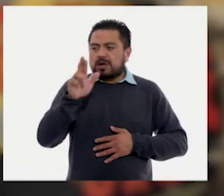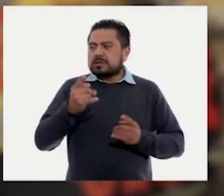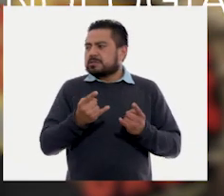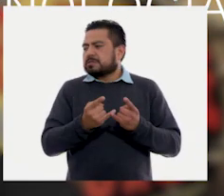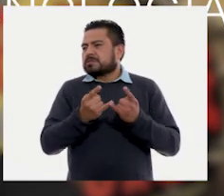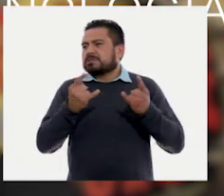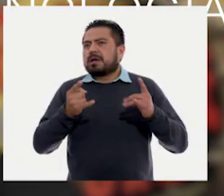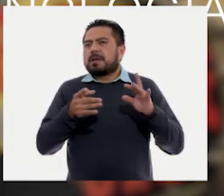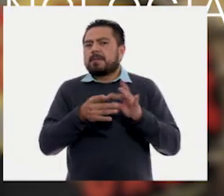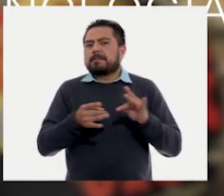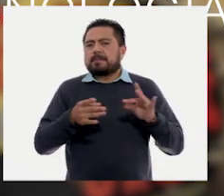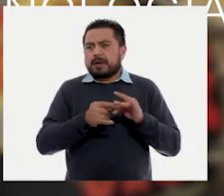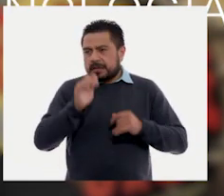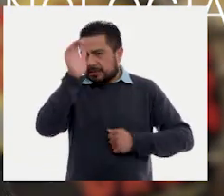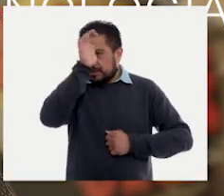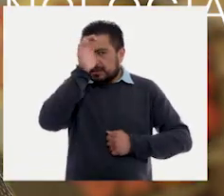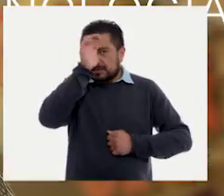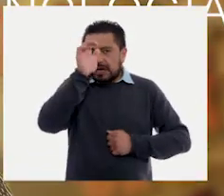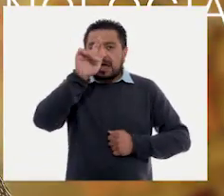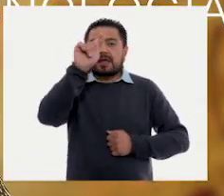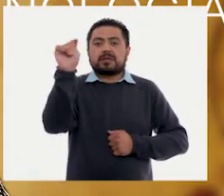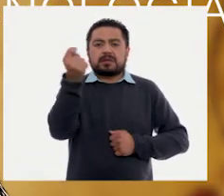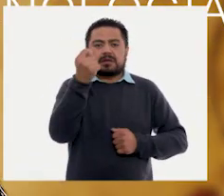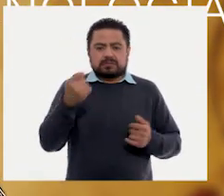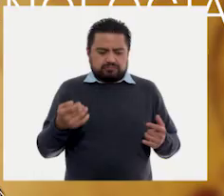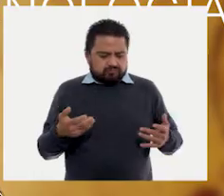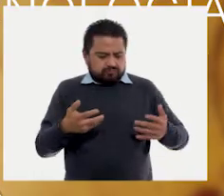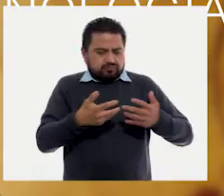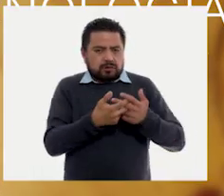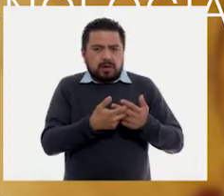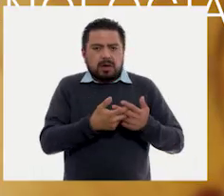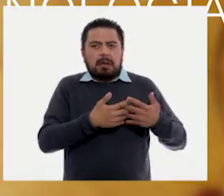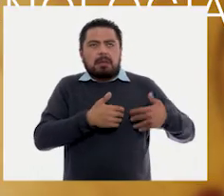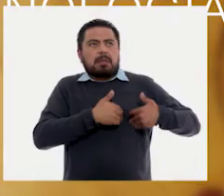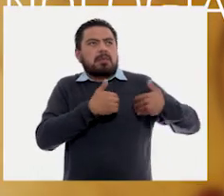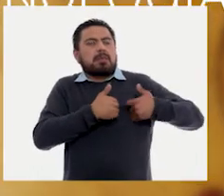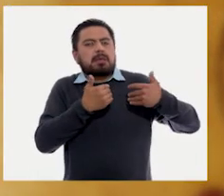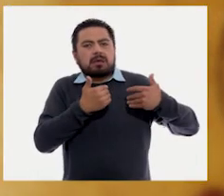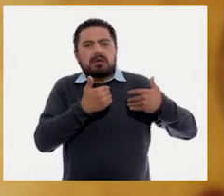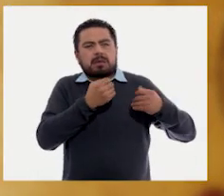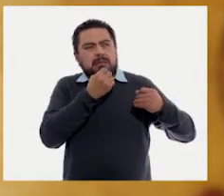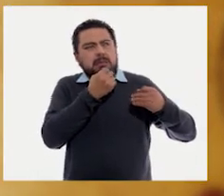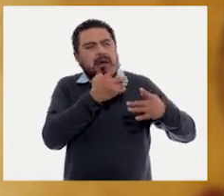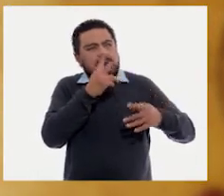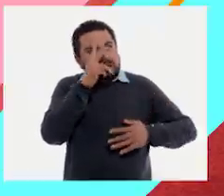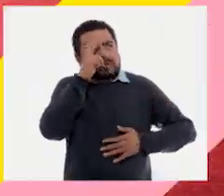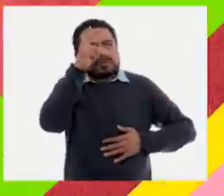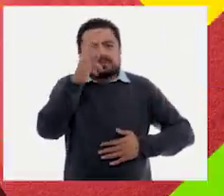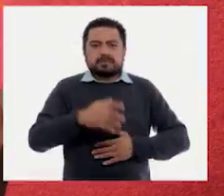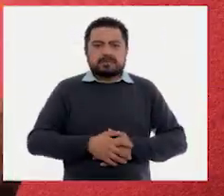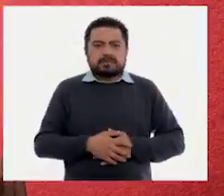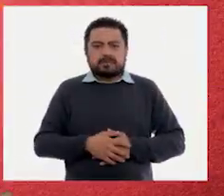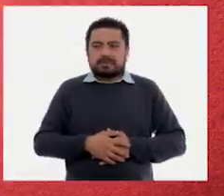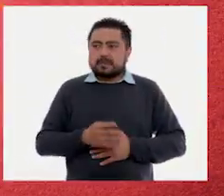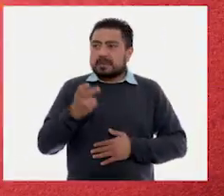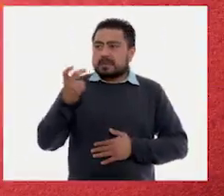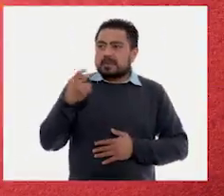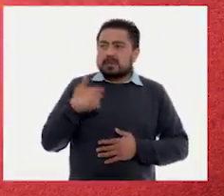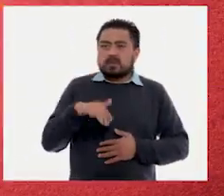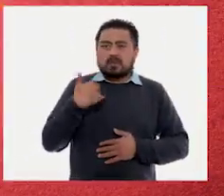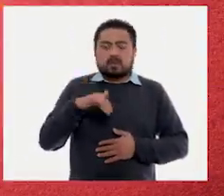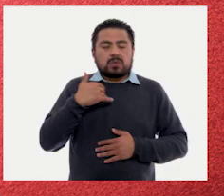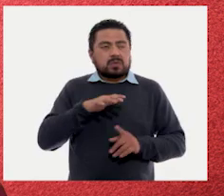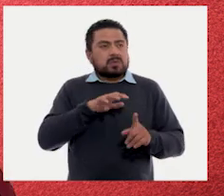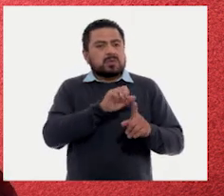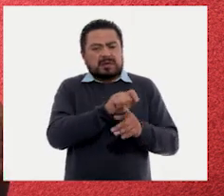que hablan de ciencia y tecnología, mezcladas con aventuras y grandes fantasías. Fue un gran visionario